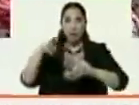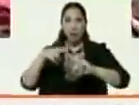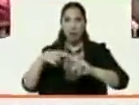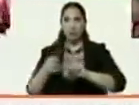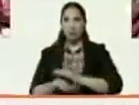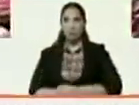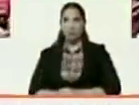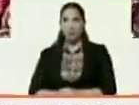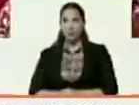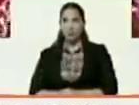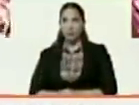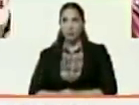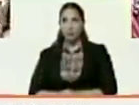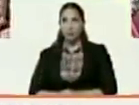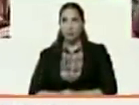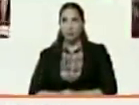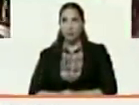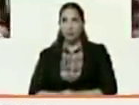Táchira.